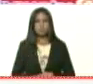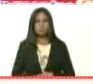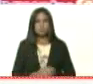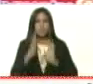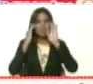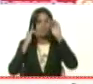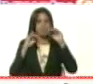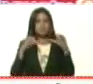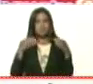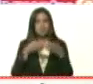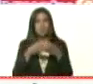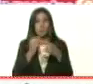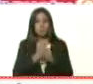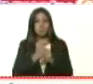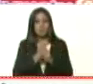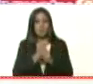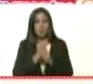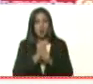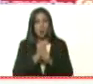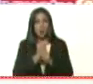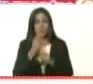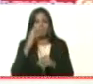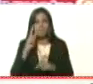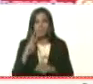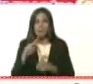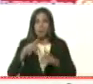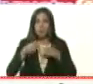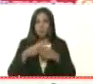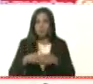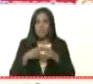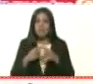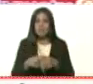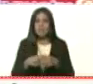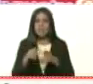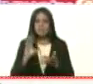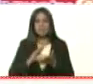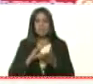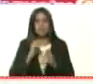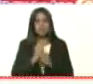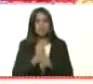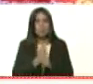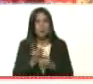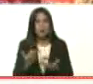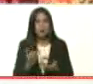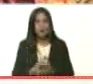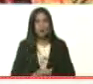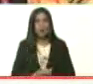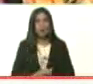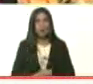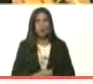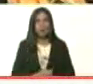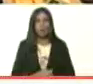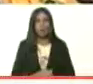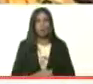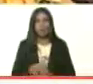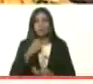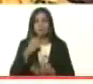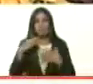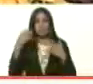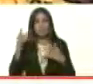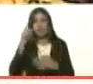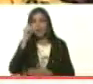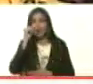Atención, clase obrera, escúcheme donde estén, en los patios, talleres, centros de trabajo. Decía el gran